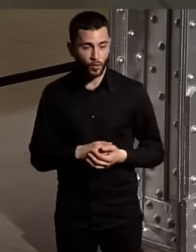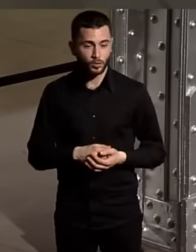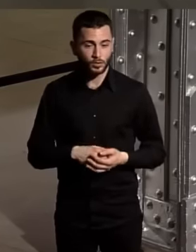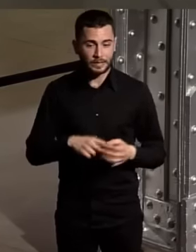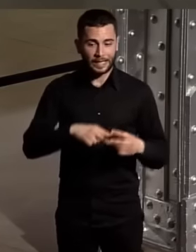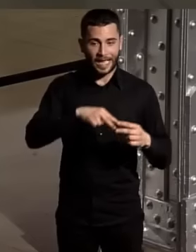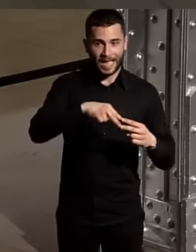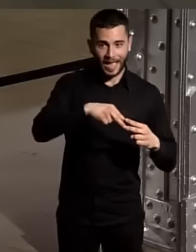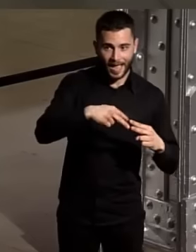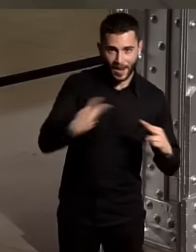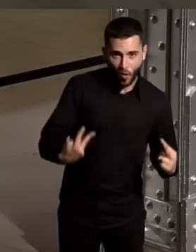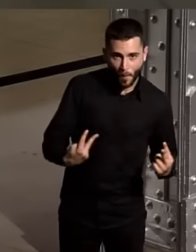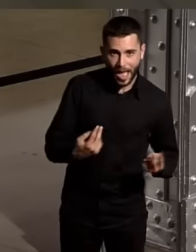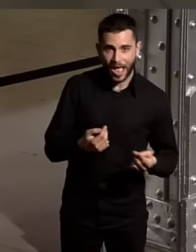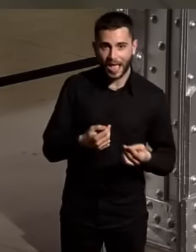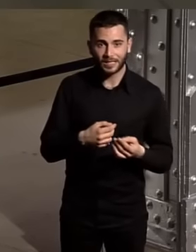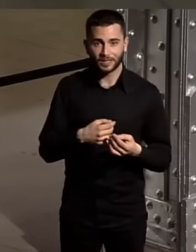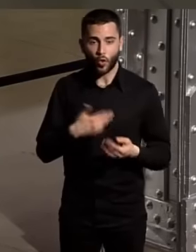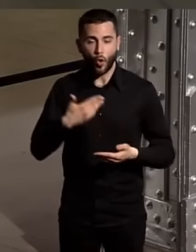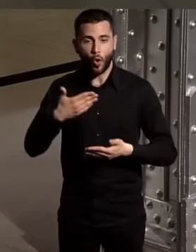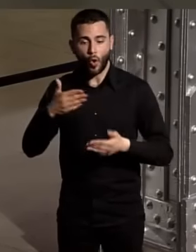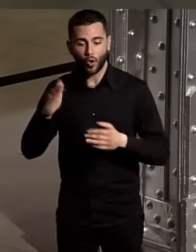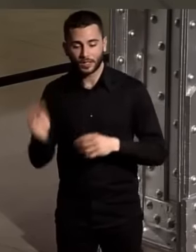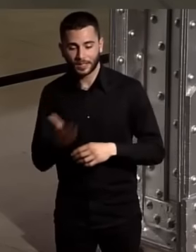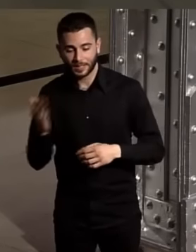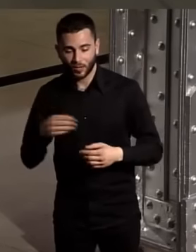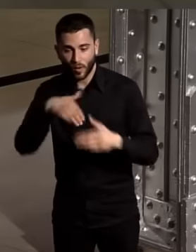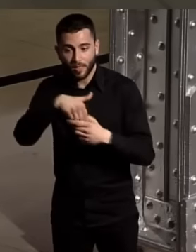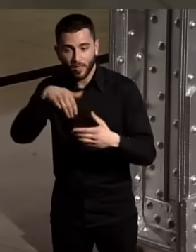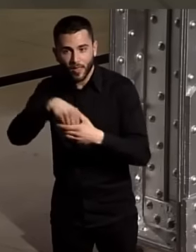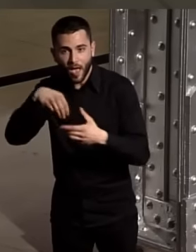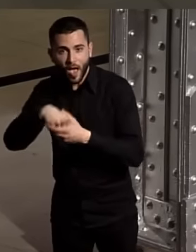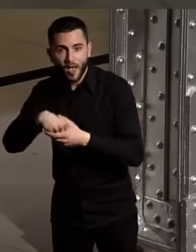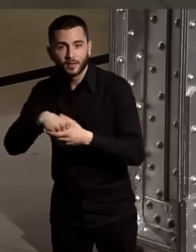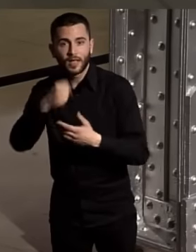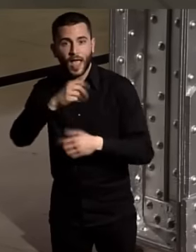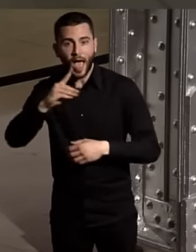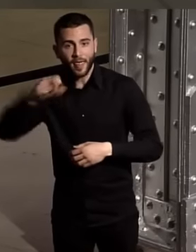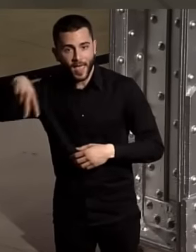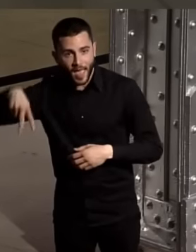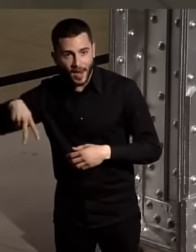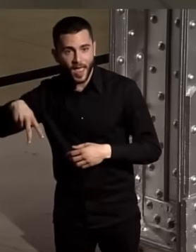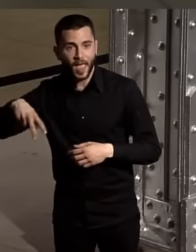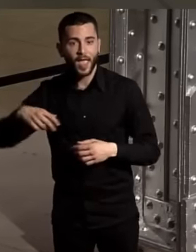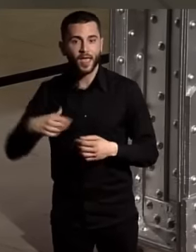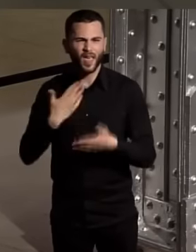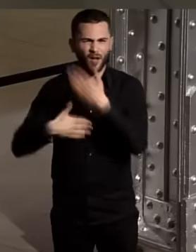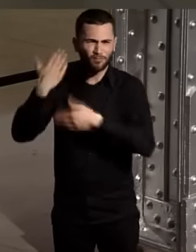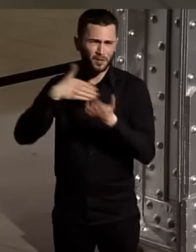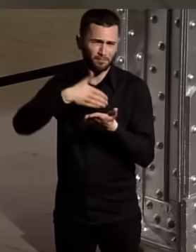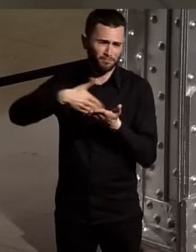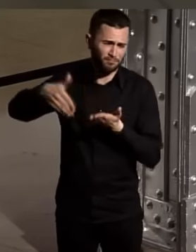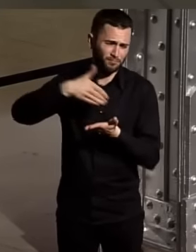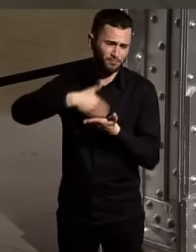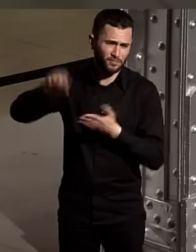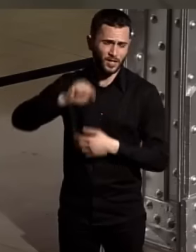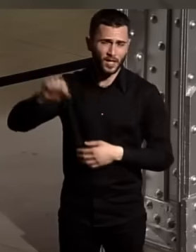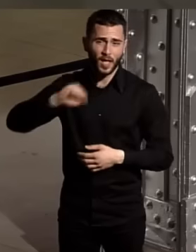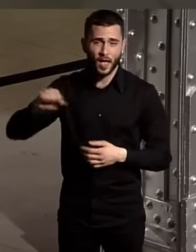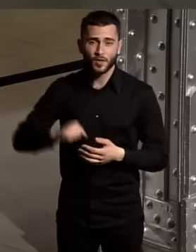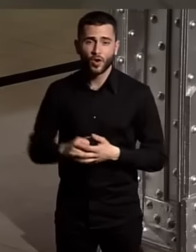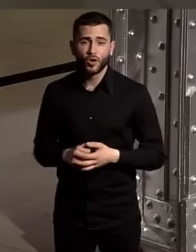mitocondriales o o estas secuencias de ADN nuclear de estos pobladores de hace medio de años con los neandertales los